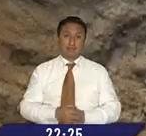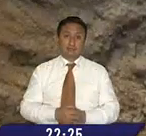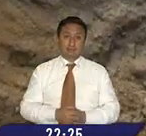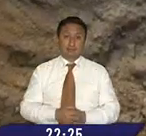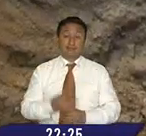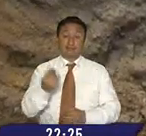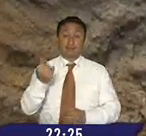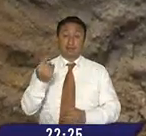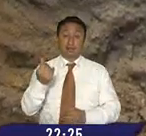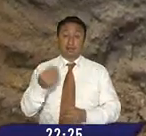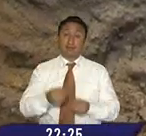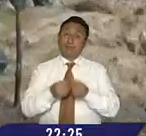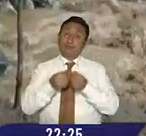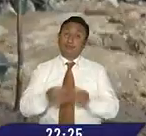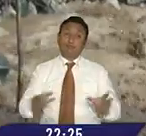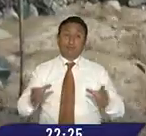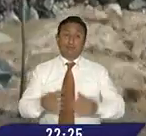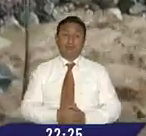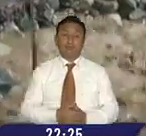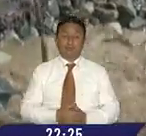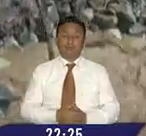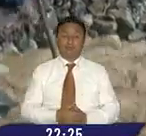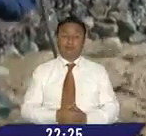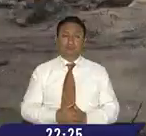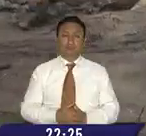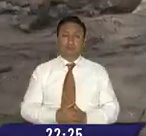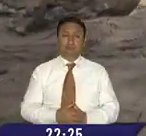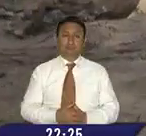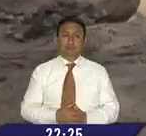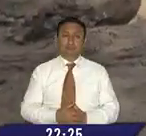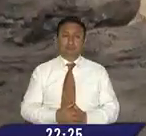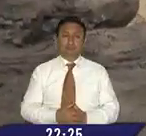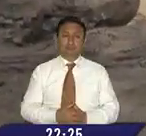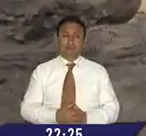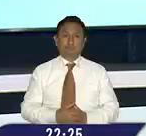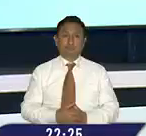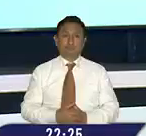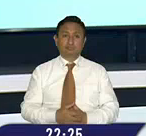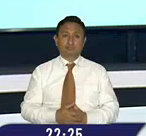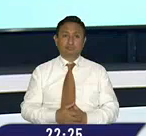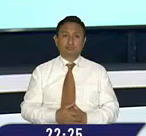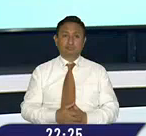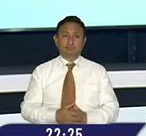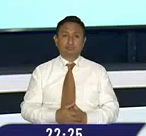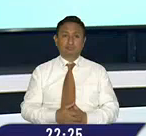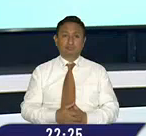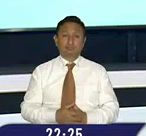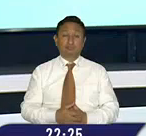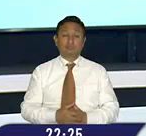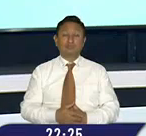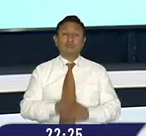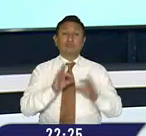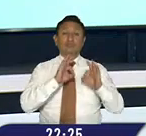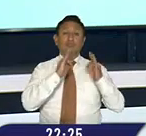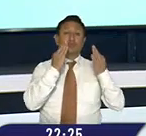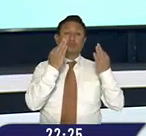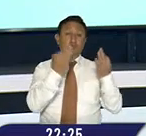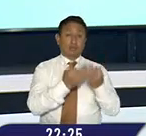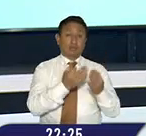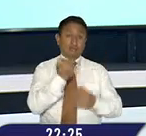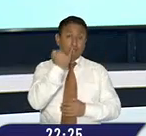cuantiosas pérdidas materiales. Informó Marilyn Jaramillo. Una familia indígena de